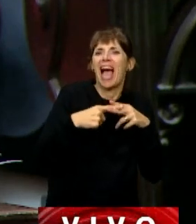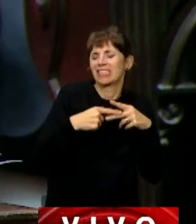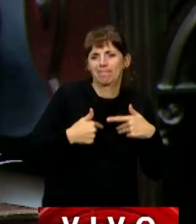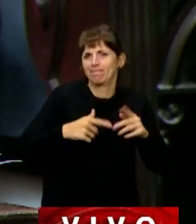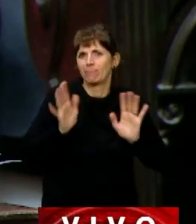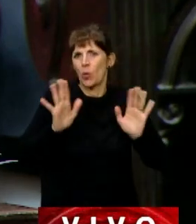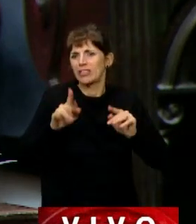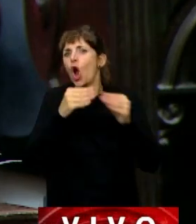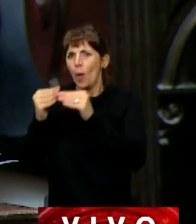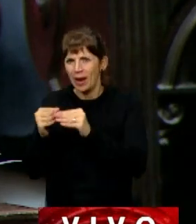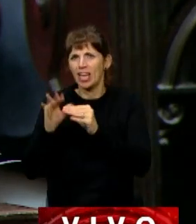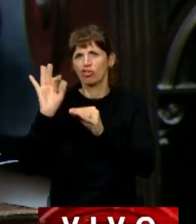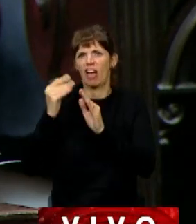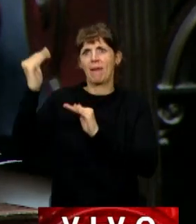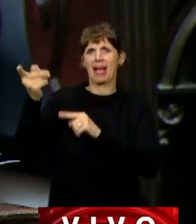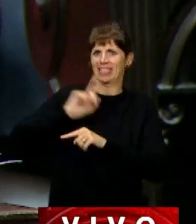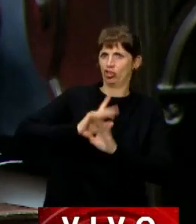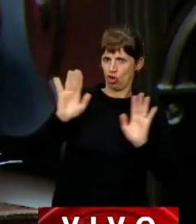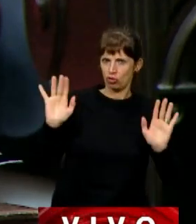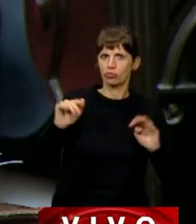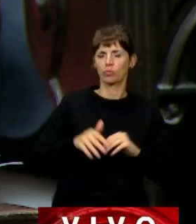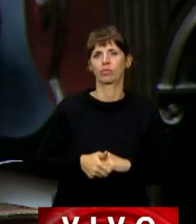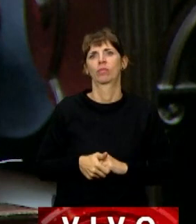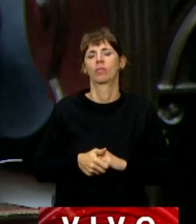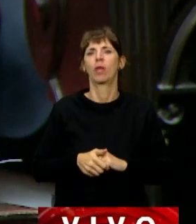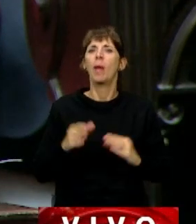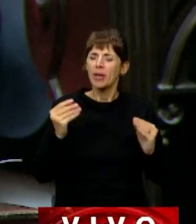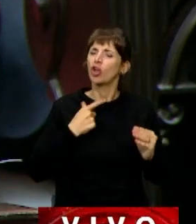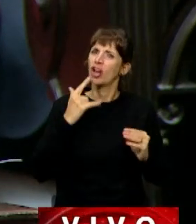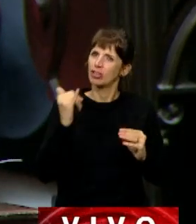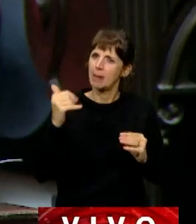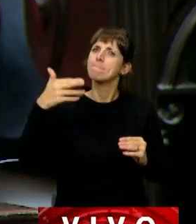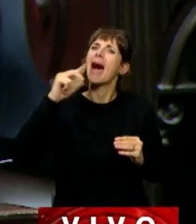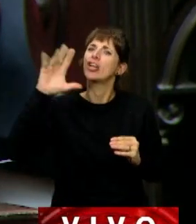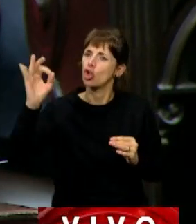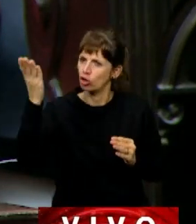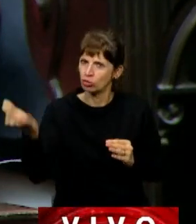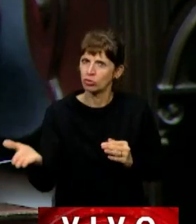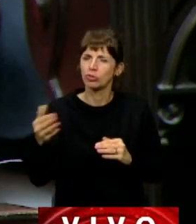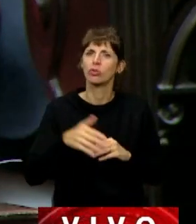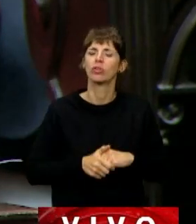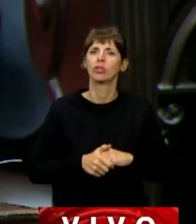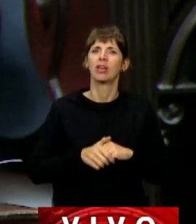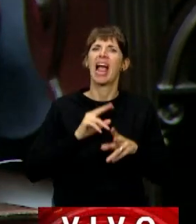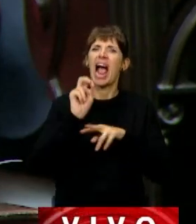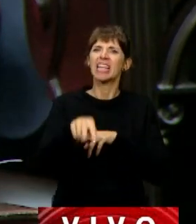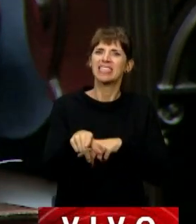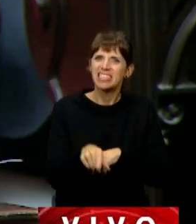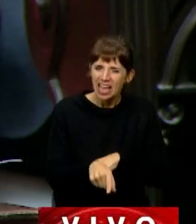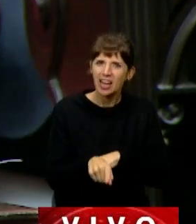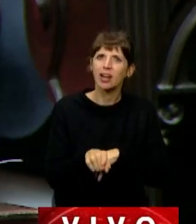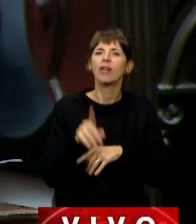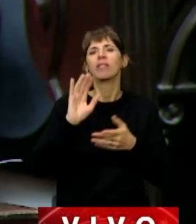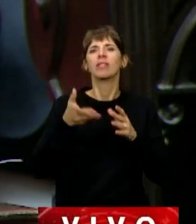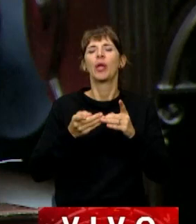yo. Pero quiero decirle, Mario, que el canciller no está en una beca.